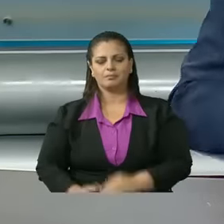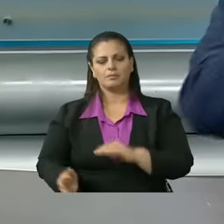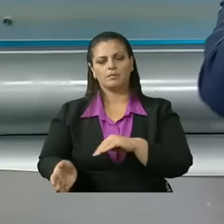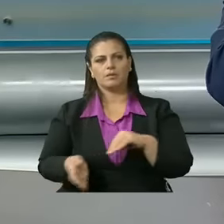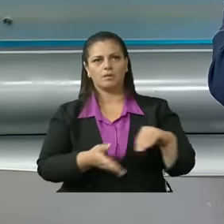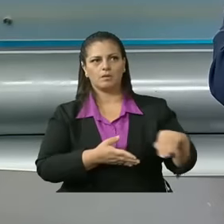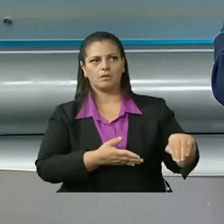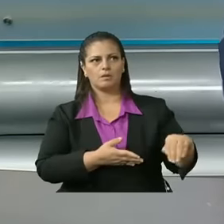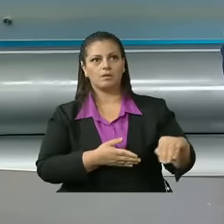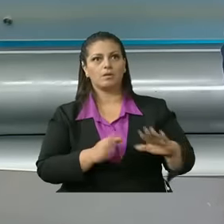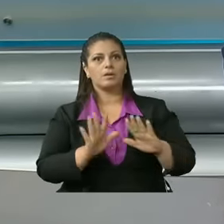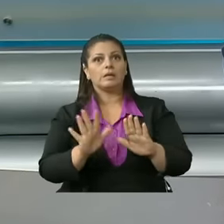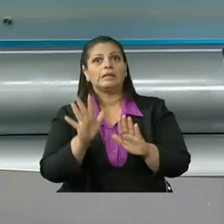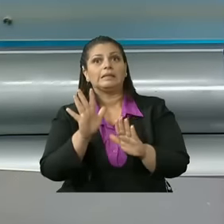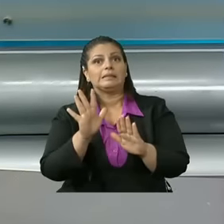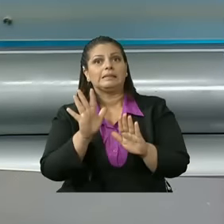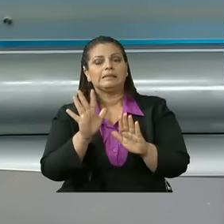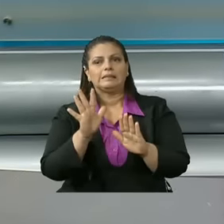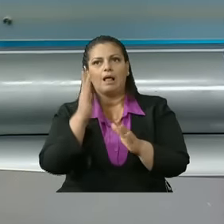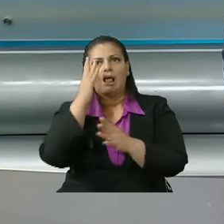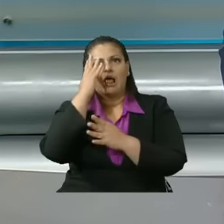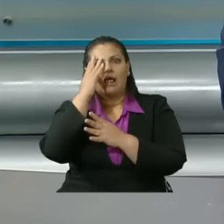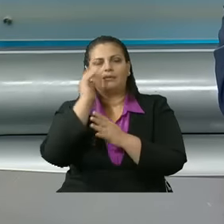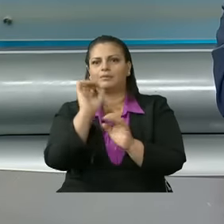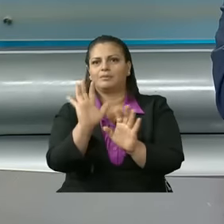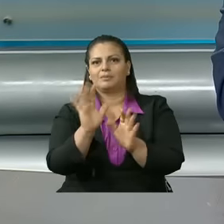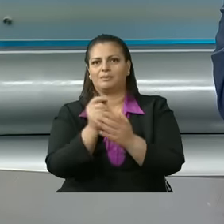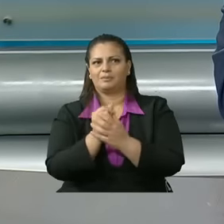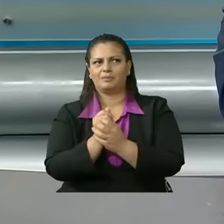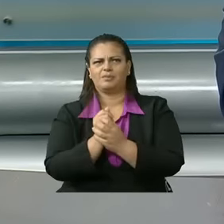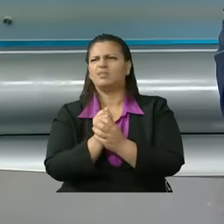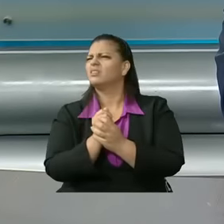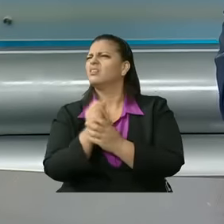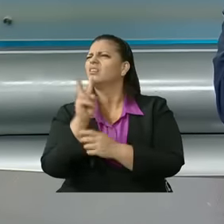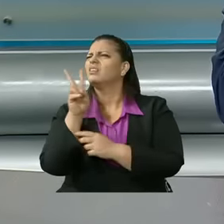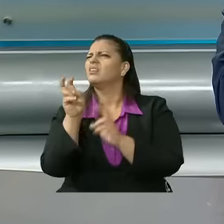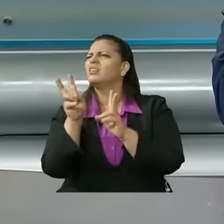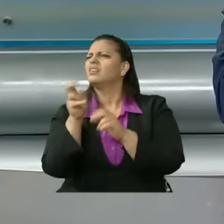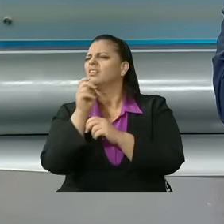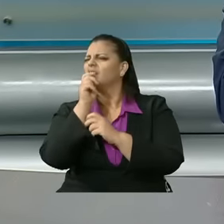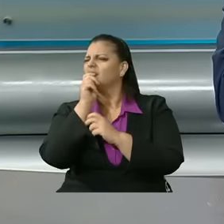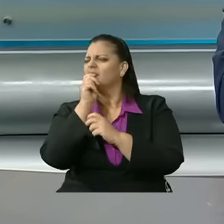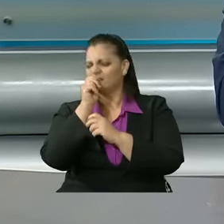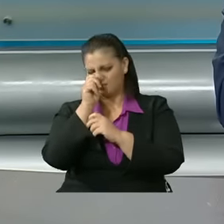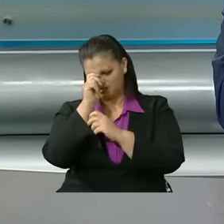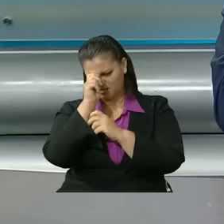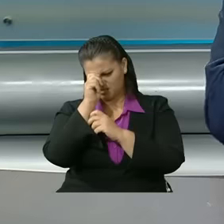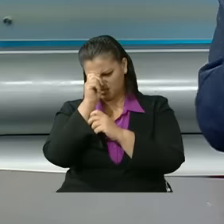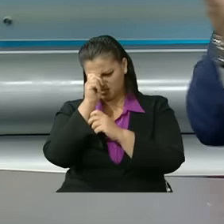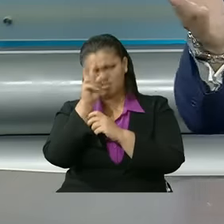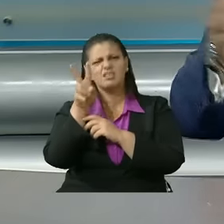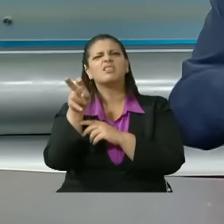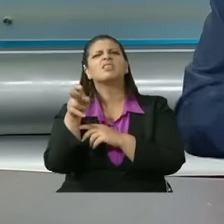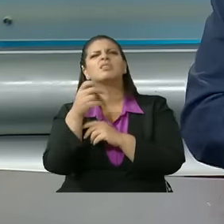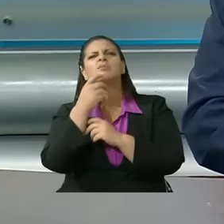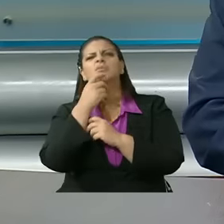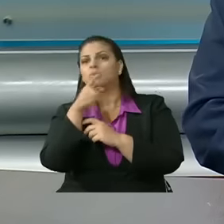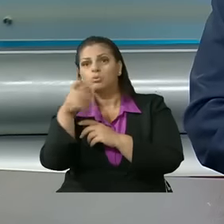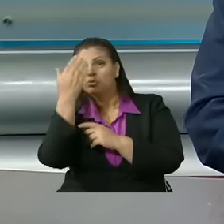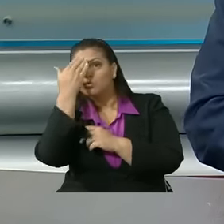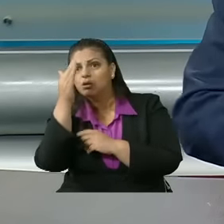de estudio. Ah, me estaba olvidando. Pero que me olvidaba, Maquilón. No sabes, ¿no? No, pues, ¿y qué haces ahí